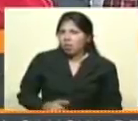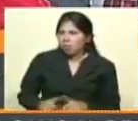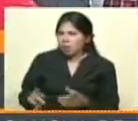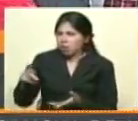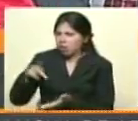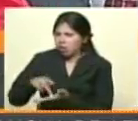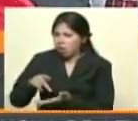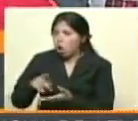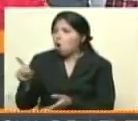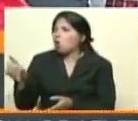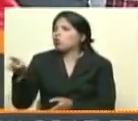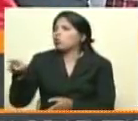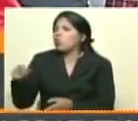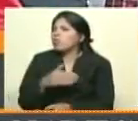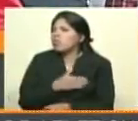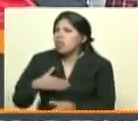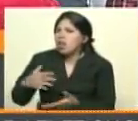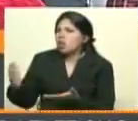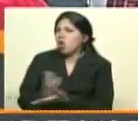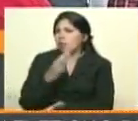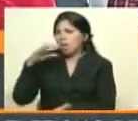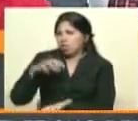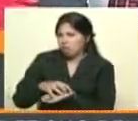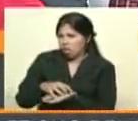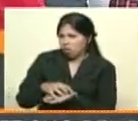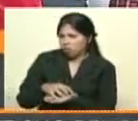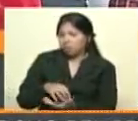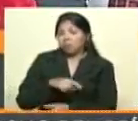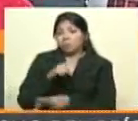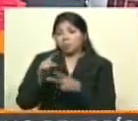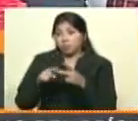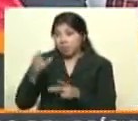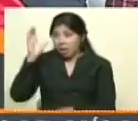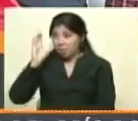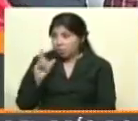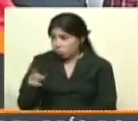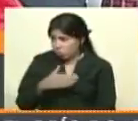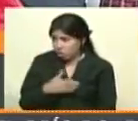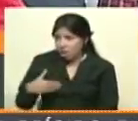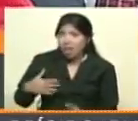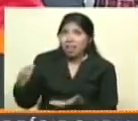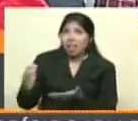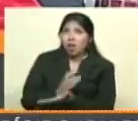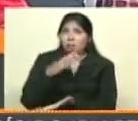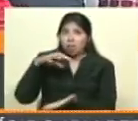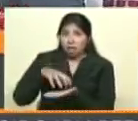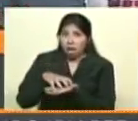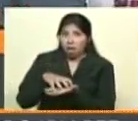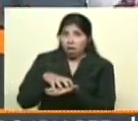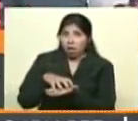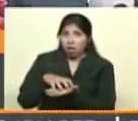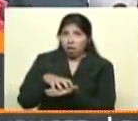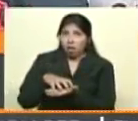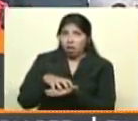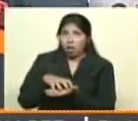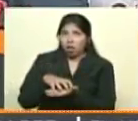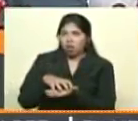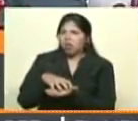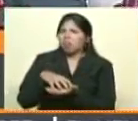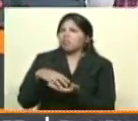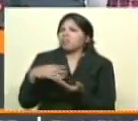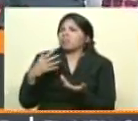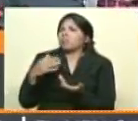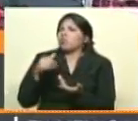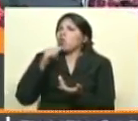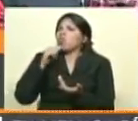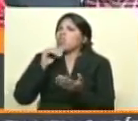dar un golpe de Estado, Ramos Alup? Capriles Radón, ¿y es que tú vas a dar un golpe de Estado? ¿Con quién van a dar un golpe